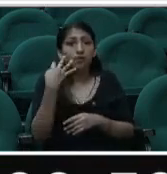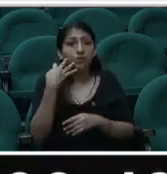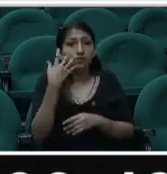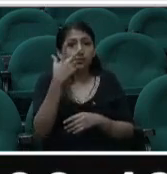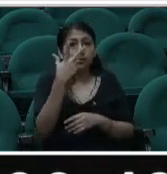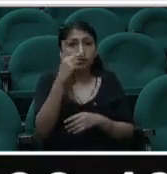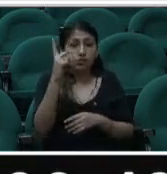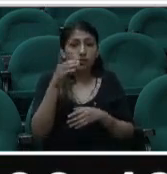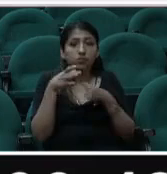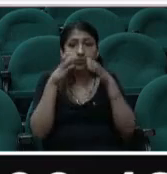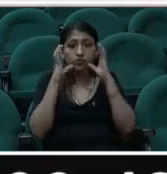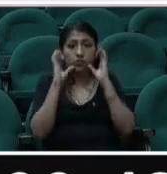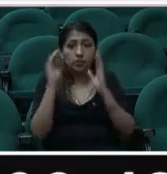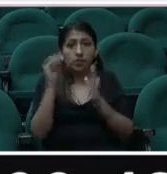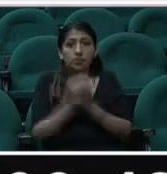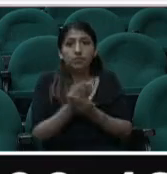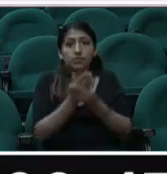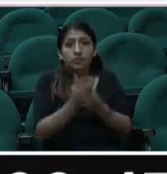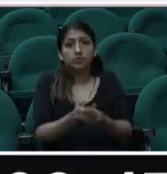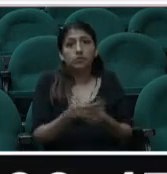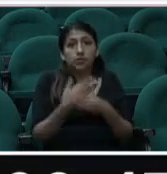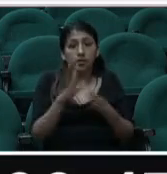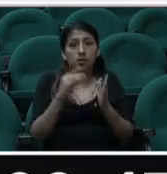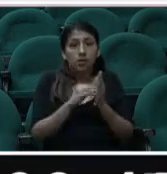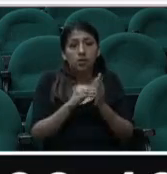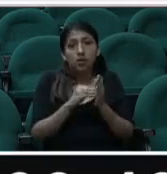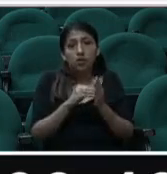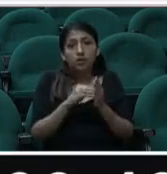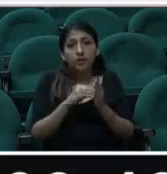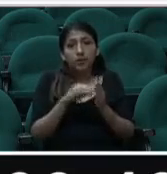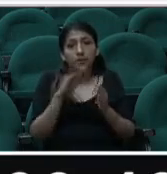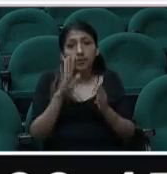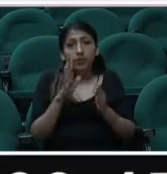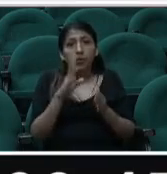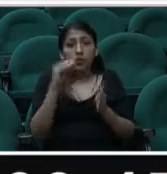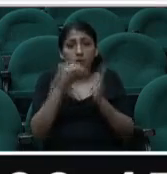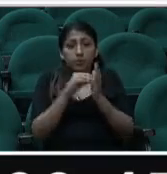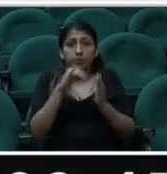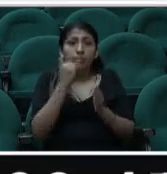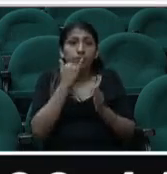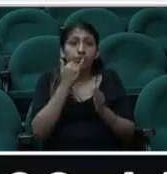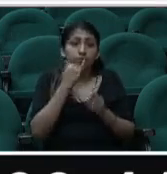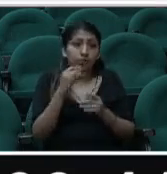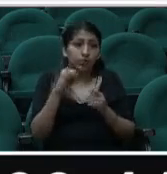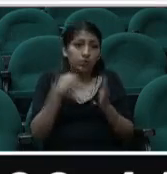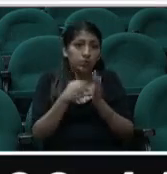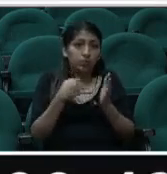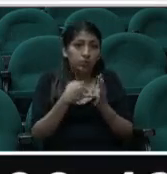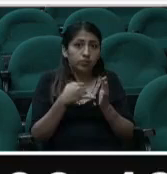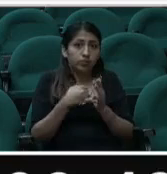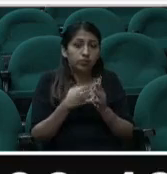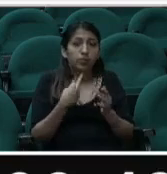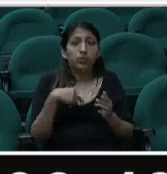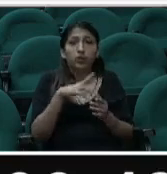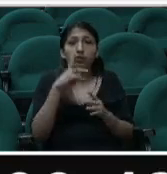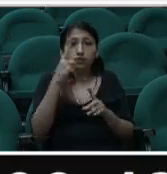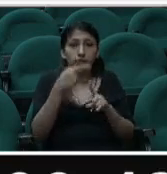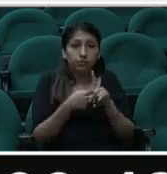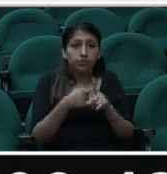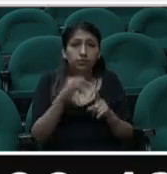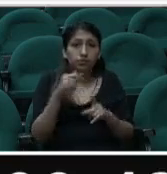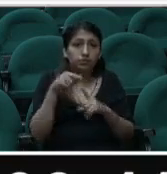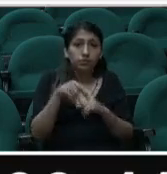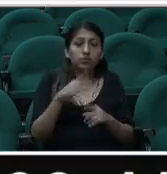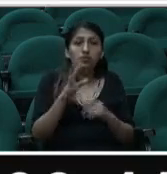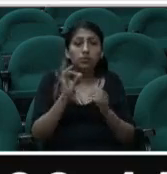31 de diciembre hemos presentado ya una acción de inconstitucionalidad en contra de este impuesto nos vamos pronunciando alrededor de dos meses en contra